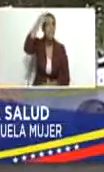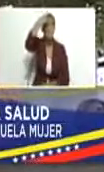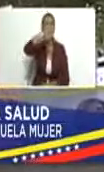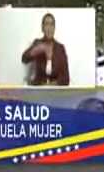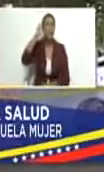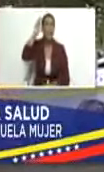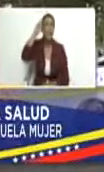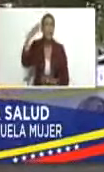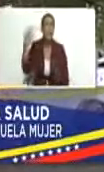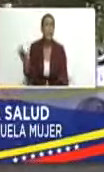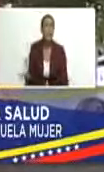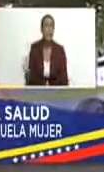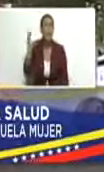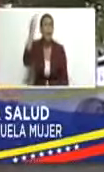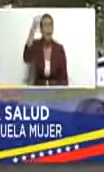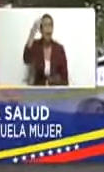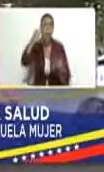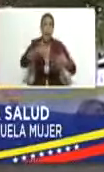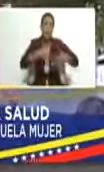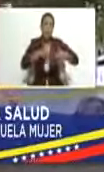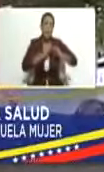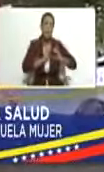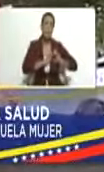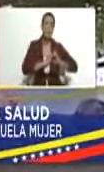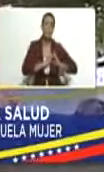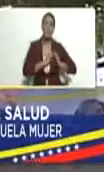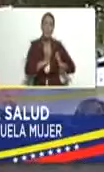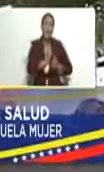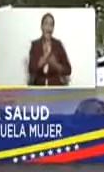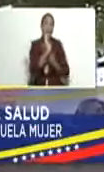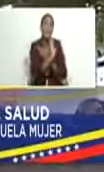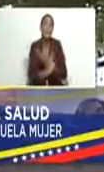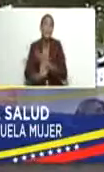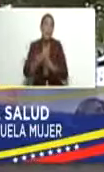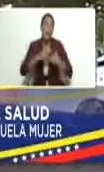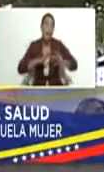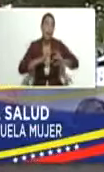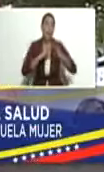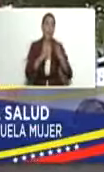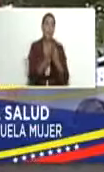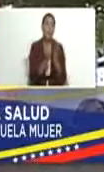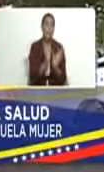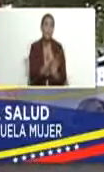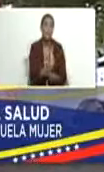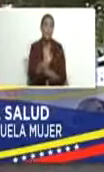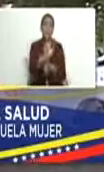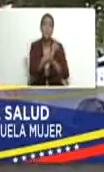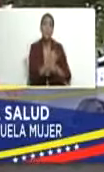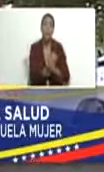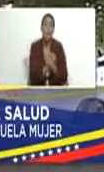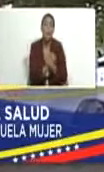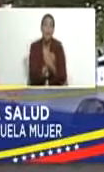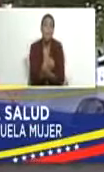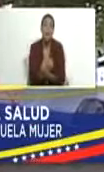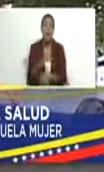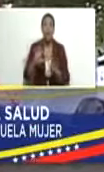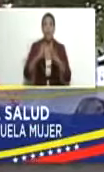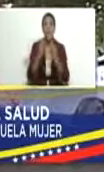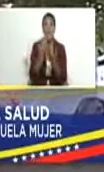mujer es la clave del amor, de amar al prójimo, amar a la familia, amar